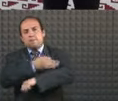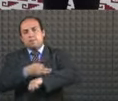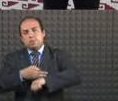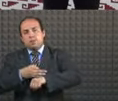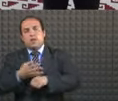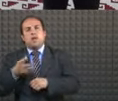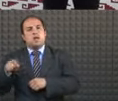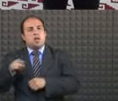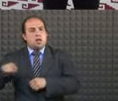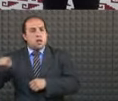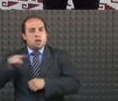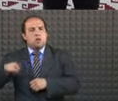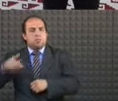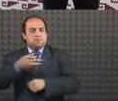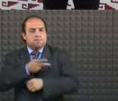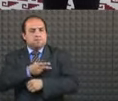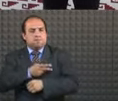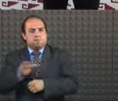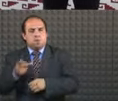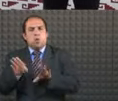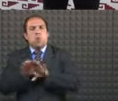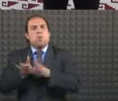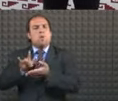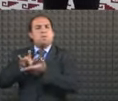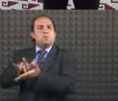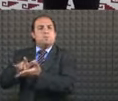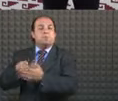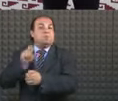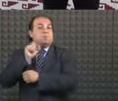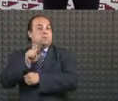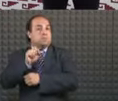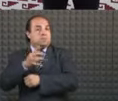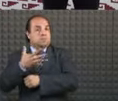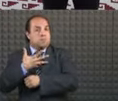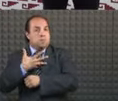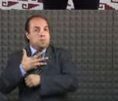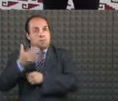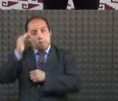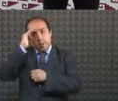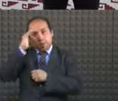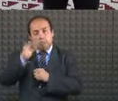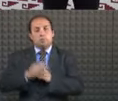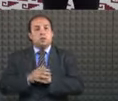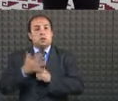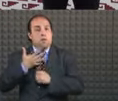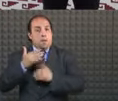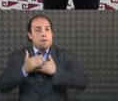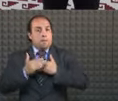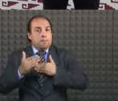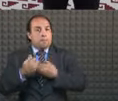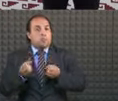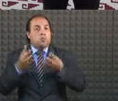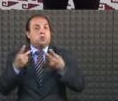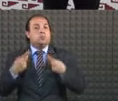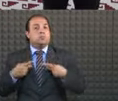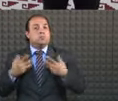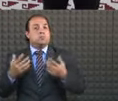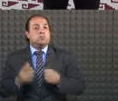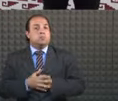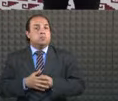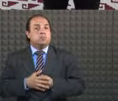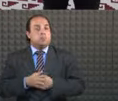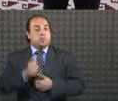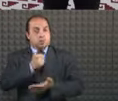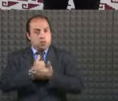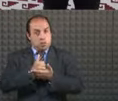muchas carencias. ¿Cómo se les va a estar apoyando? Y aparte, si también tienen un estimado, ya han avanzado en el estimado de casos que pueda haber en la Ciudad de